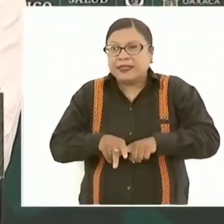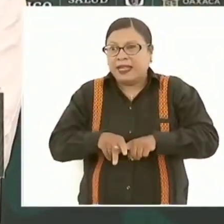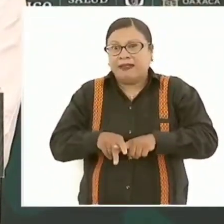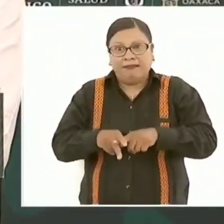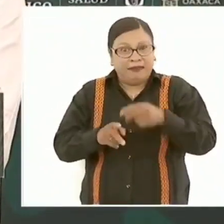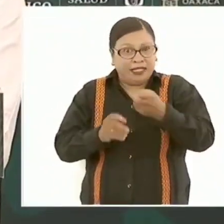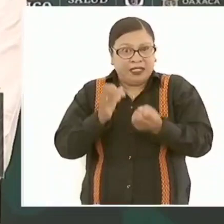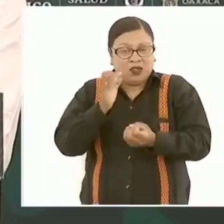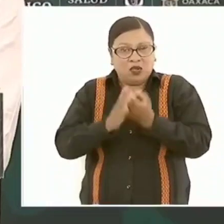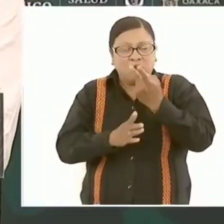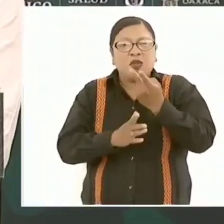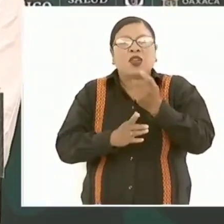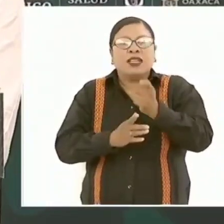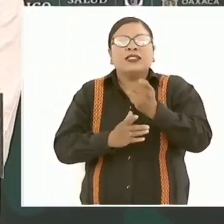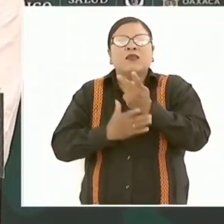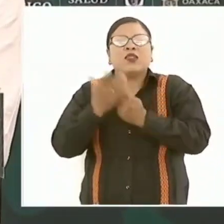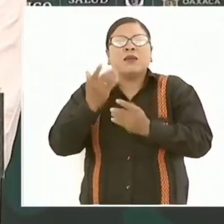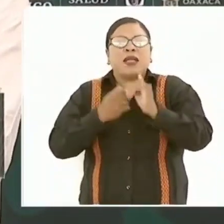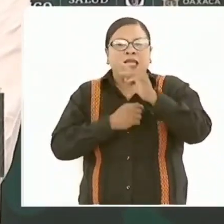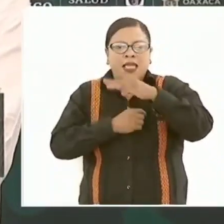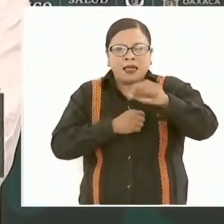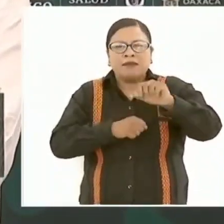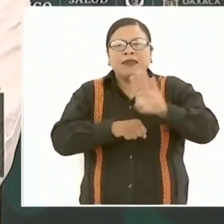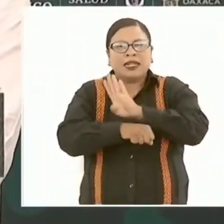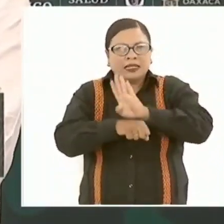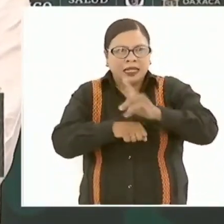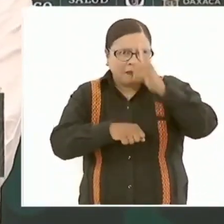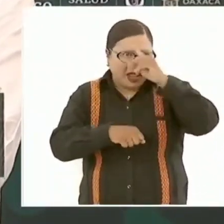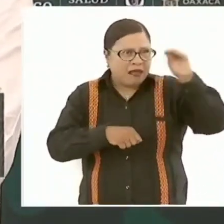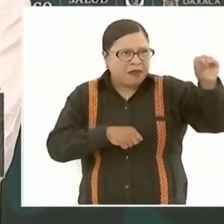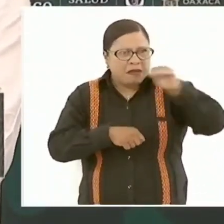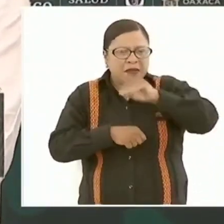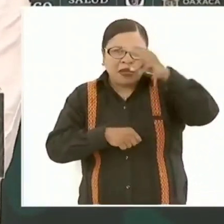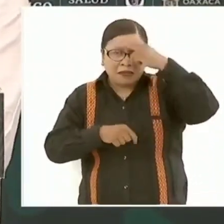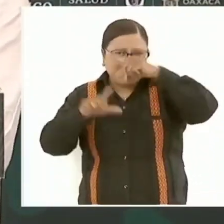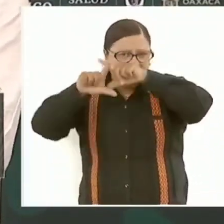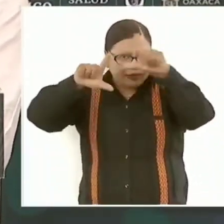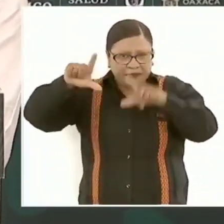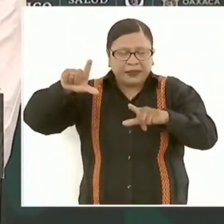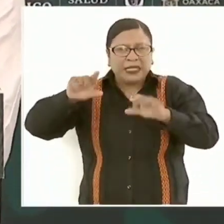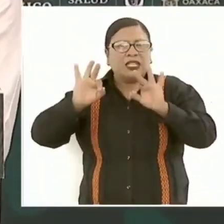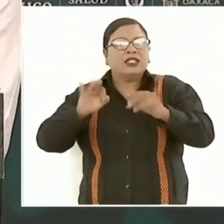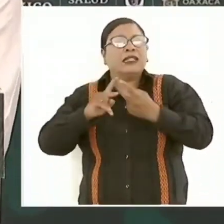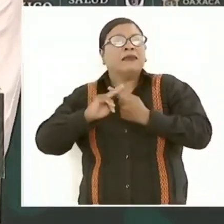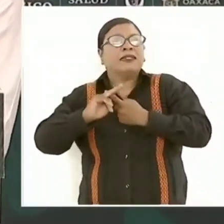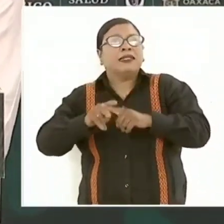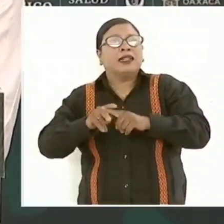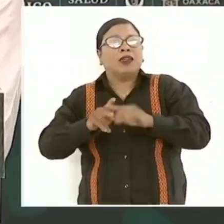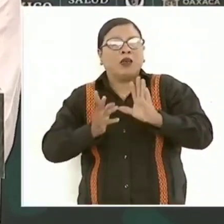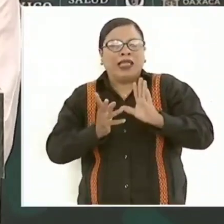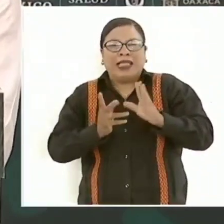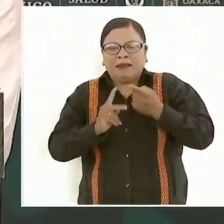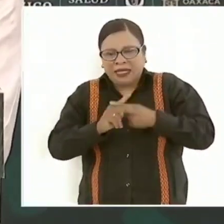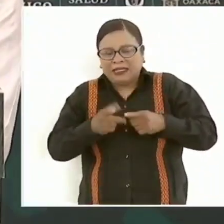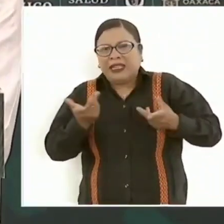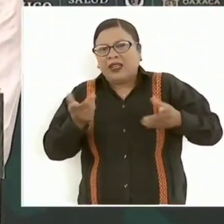programa del IMSS Bienestar en todo el país. Lo íbamos a comenzar desde el principio del gobierno,